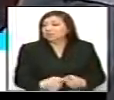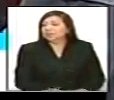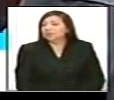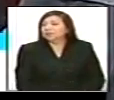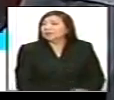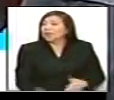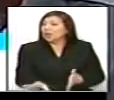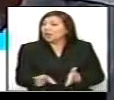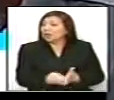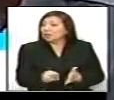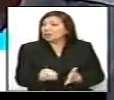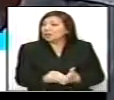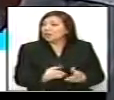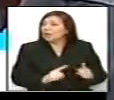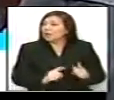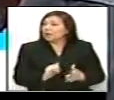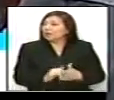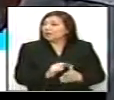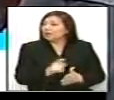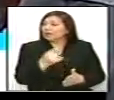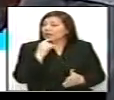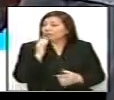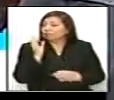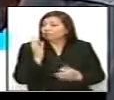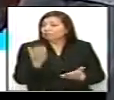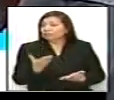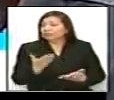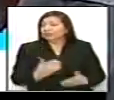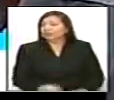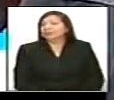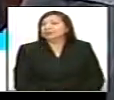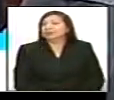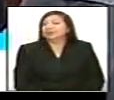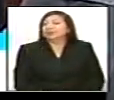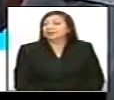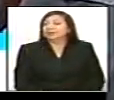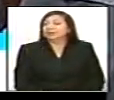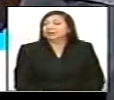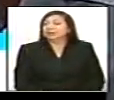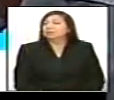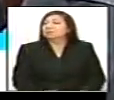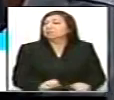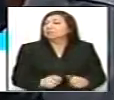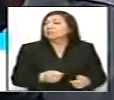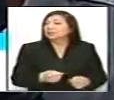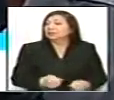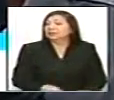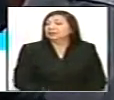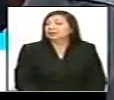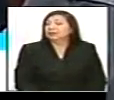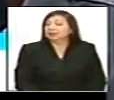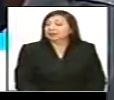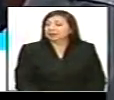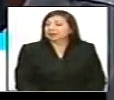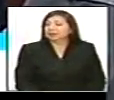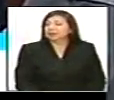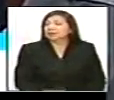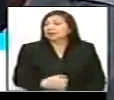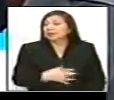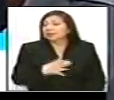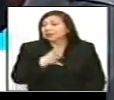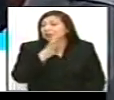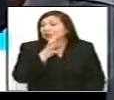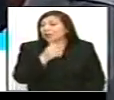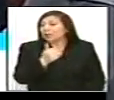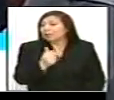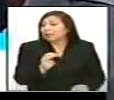incluso copiar algunas ideas de las que ellos han expuesto, evidentemente, en la problemática que maneja. No sé qué otro